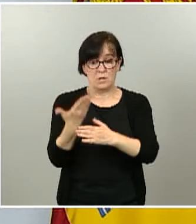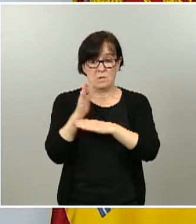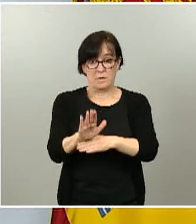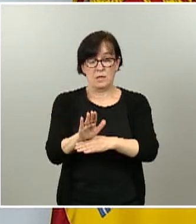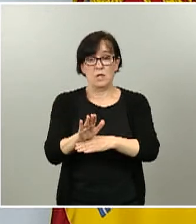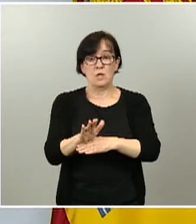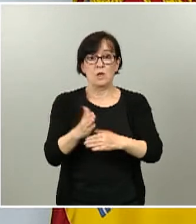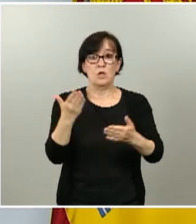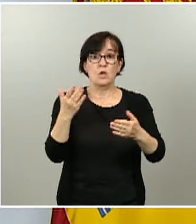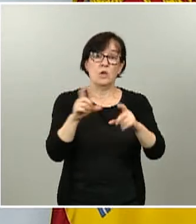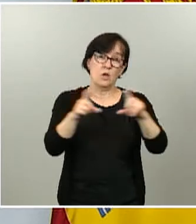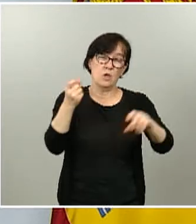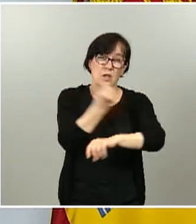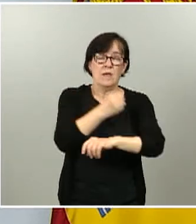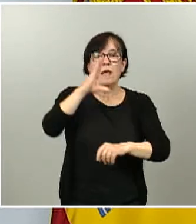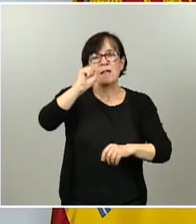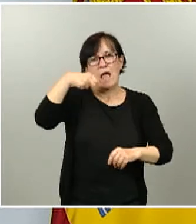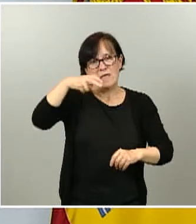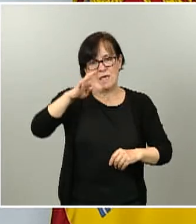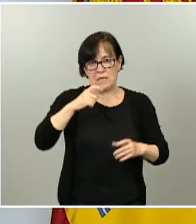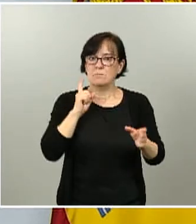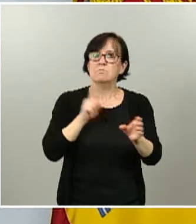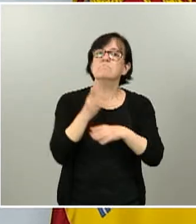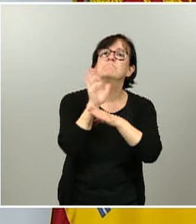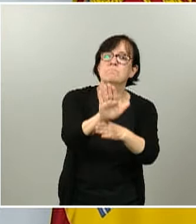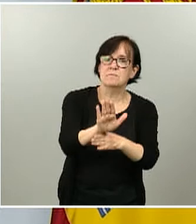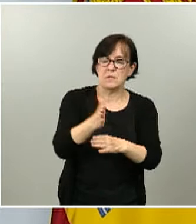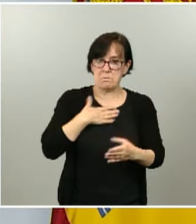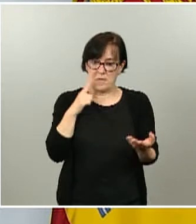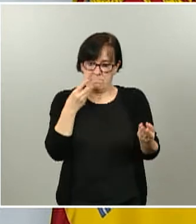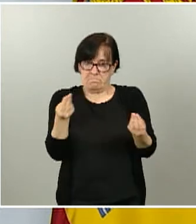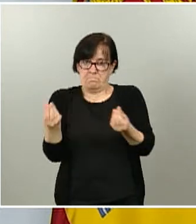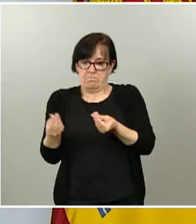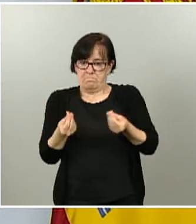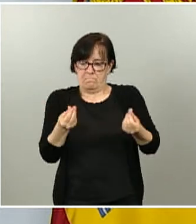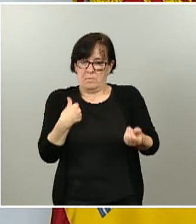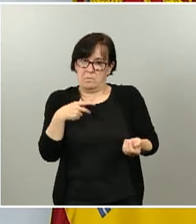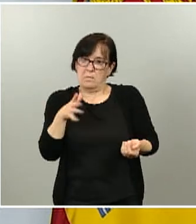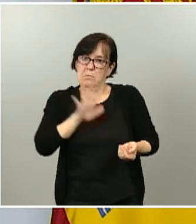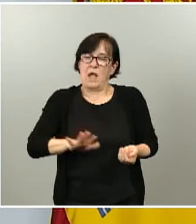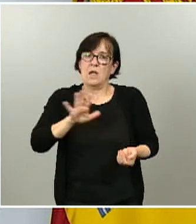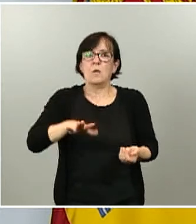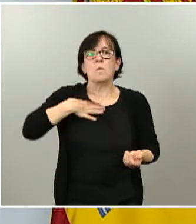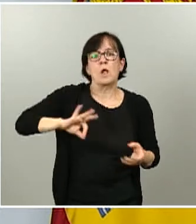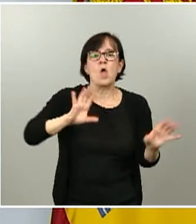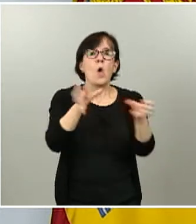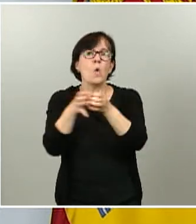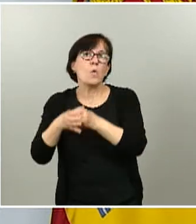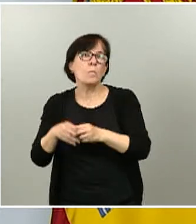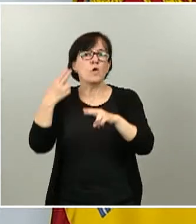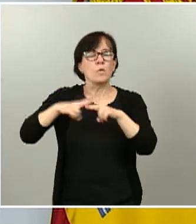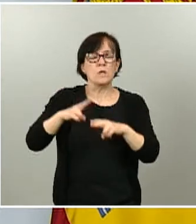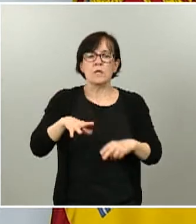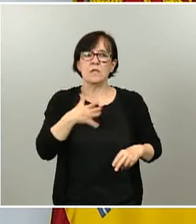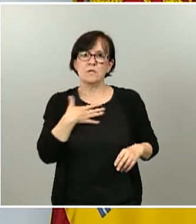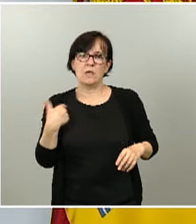comisario Arias Cañete. Y mi impresión es que puede haber algunos grupos parlamentarios que quizá quieran ir más